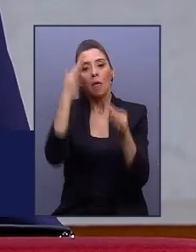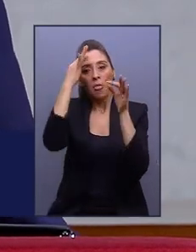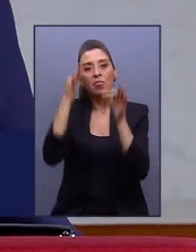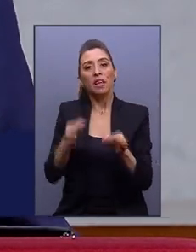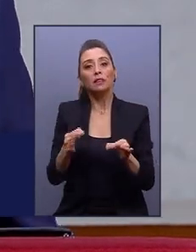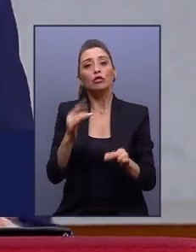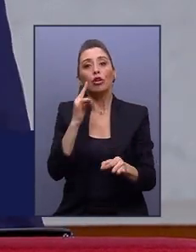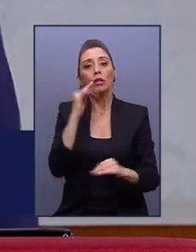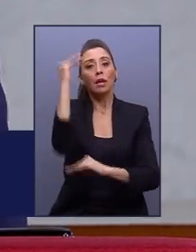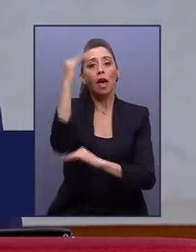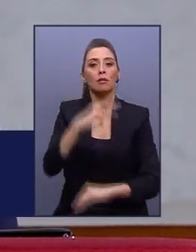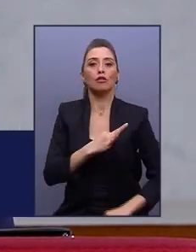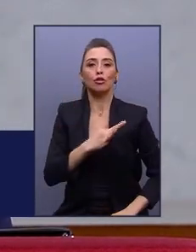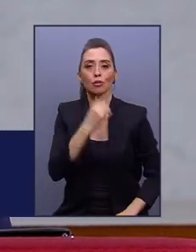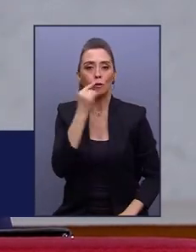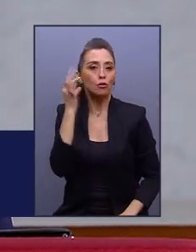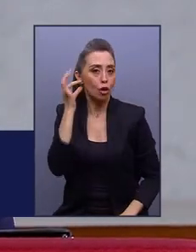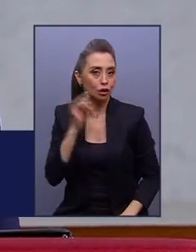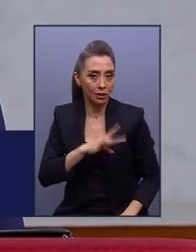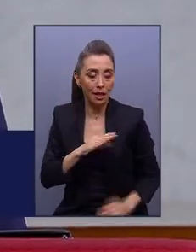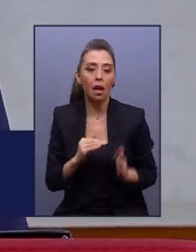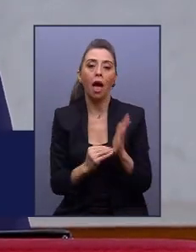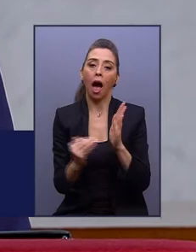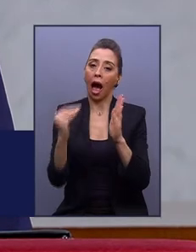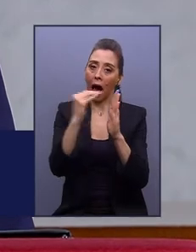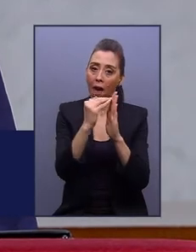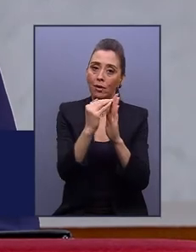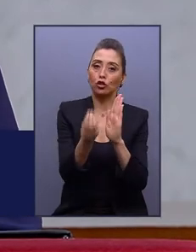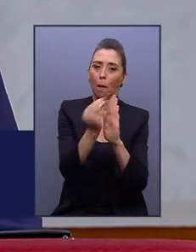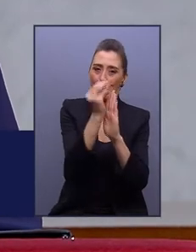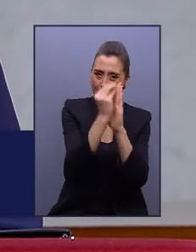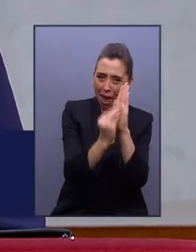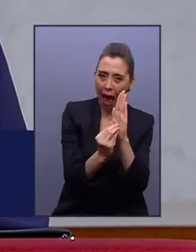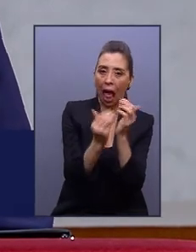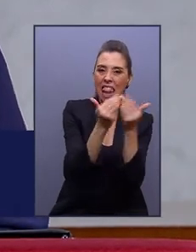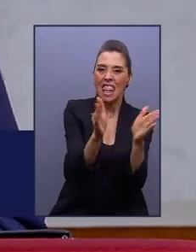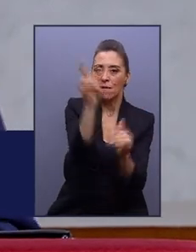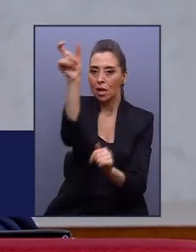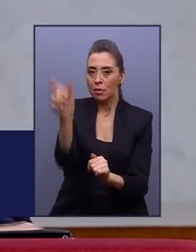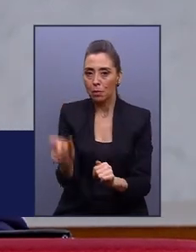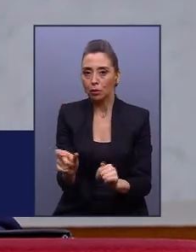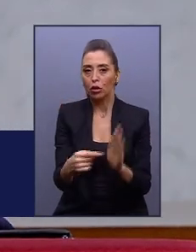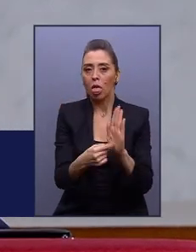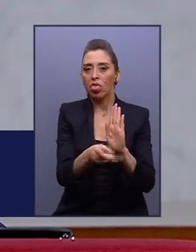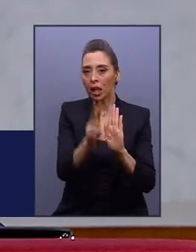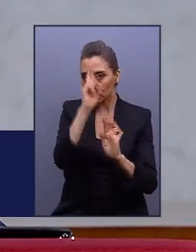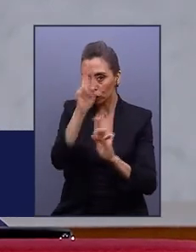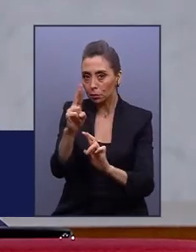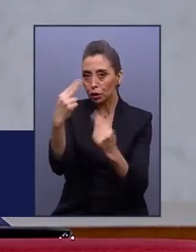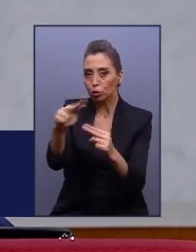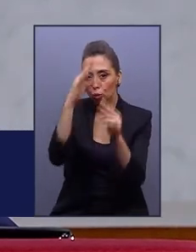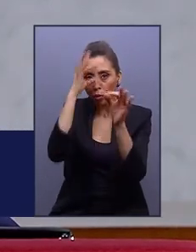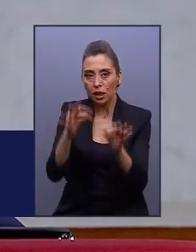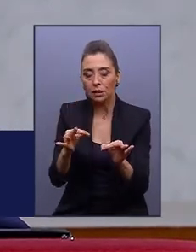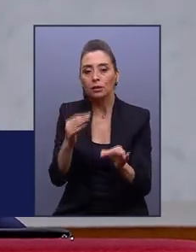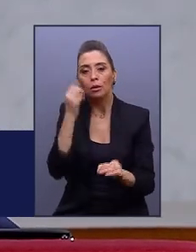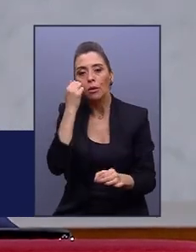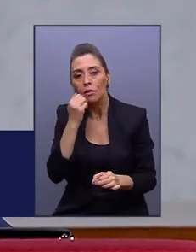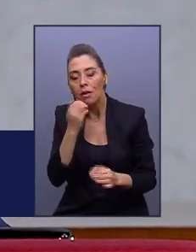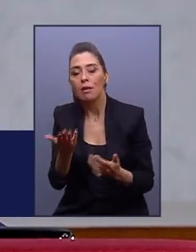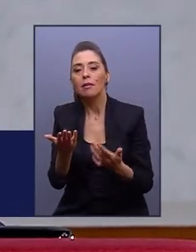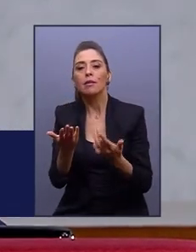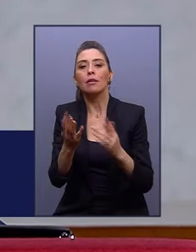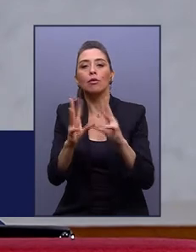Chile. Hemos avanzado también en la ampliación de las libertades personales y el derecho a que se respeten nuestras decisiones afectivas y